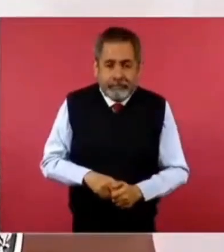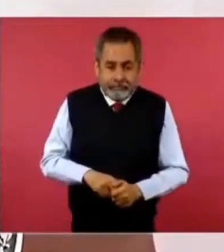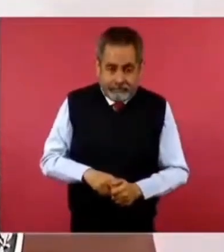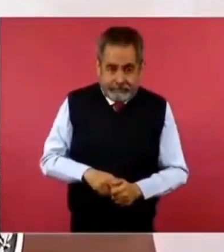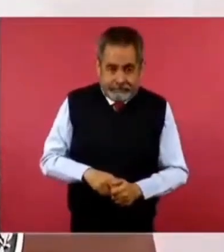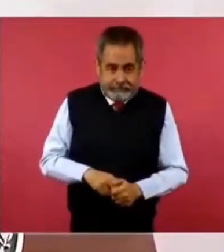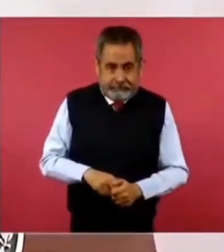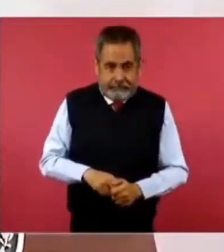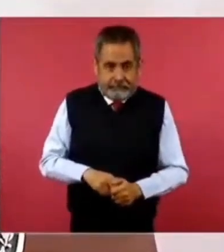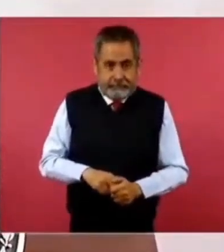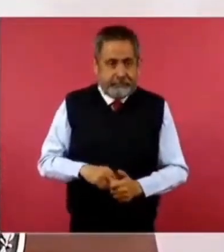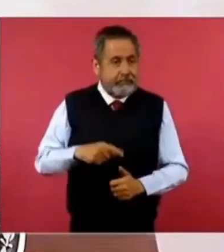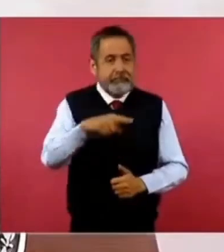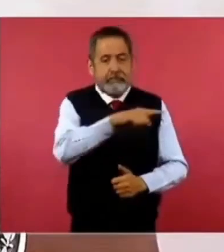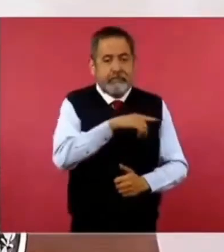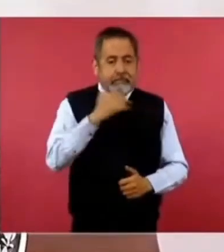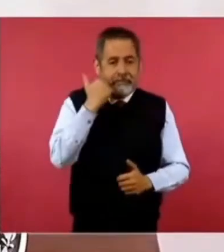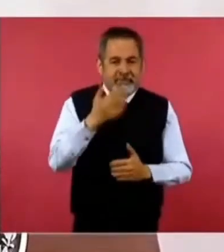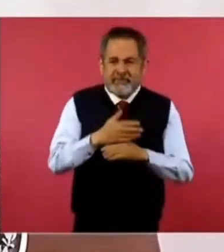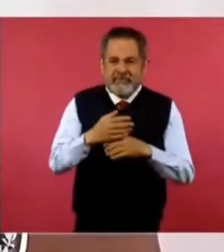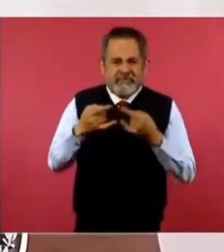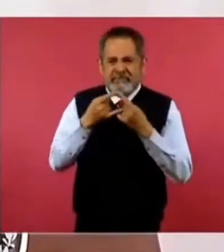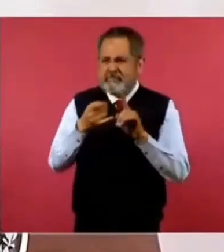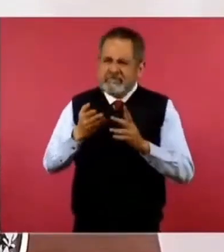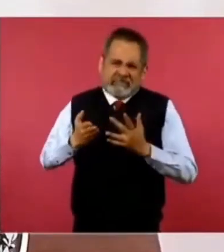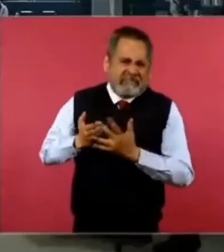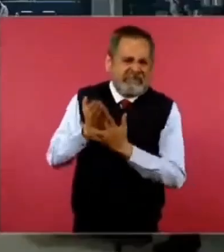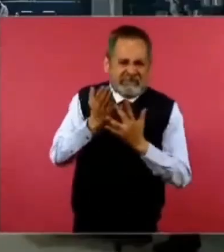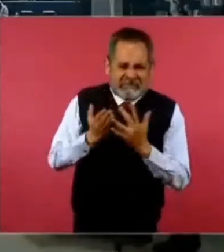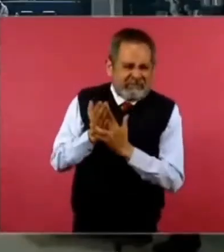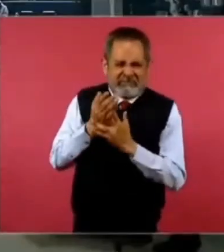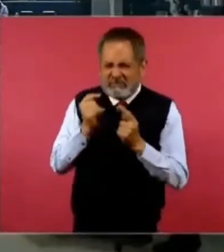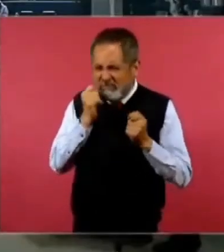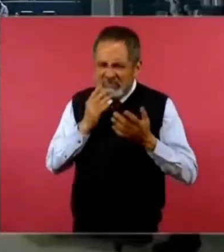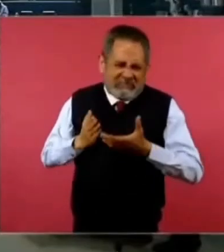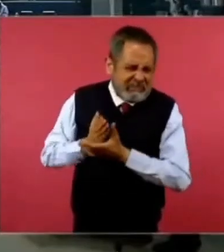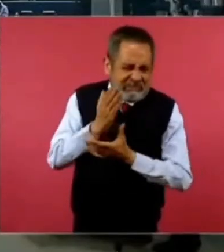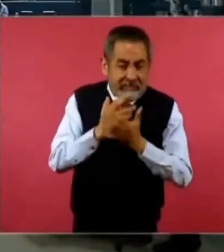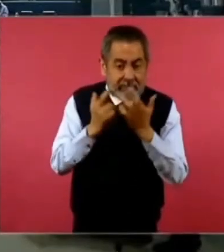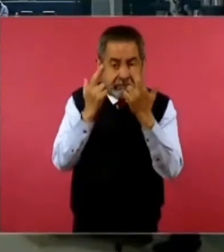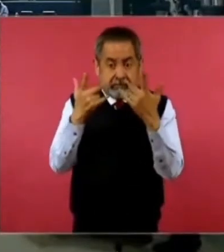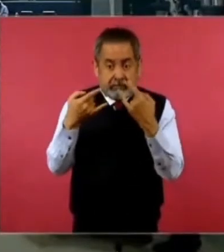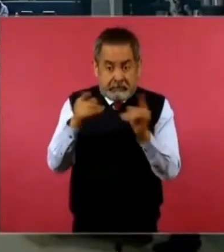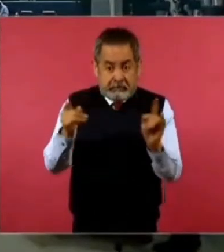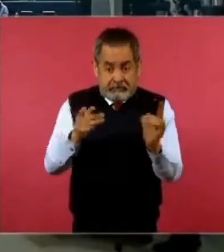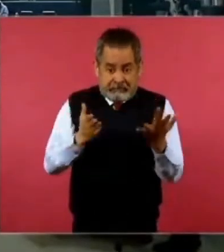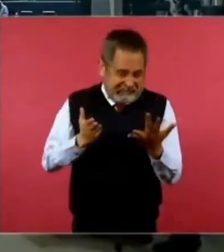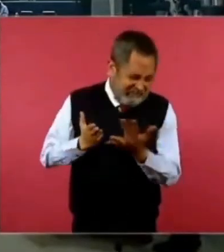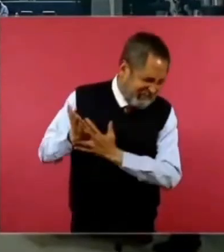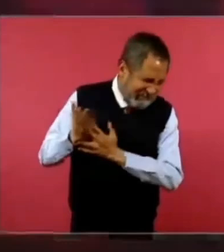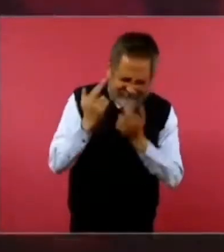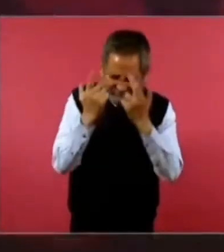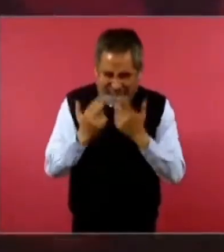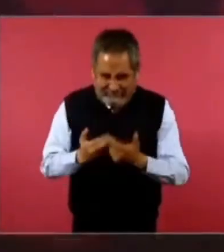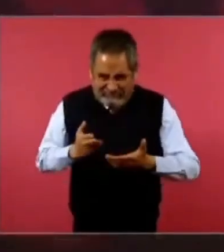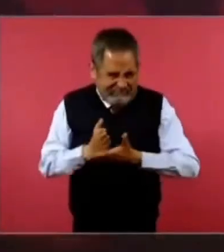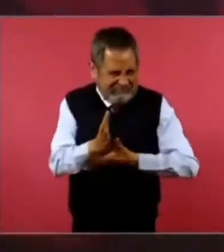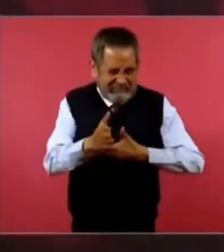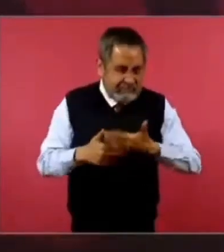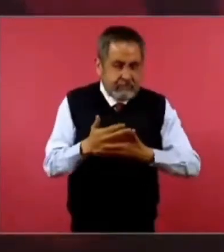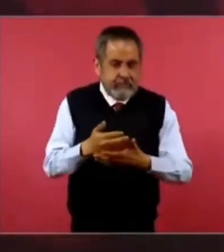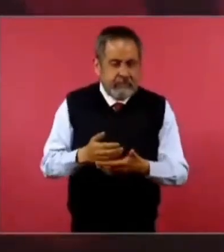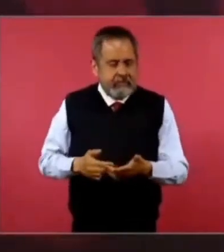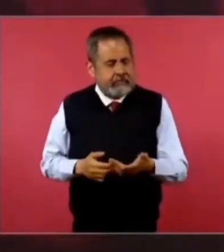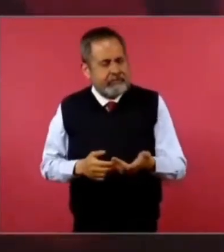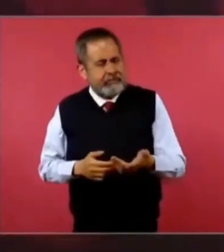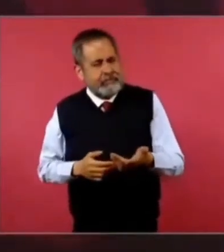que se quisieron meter por la fuerza, rompieron la puerta Y